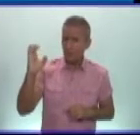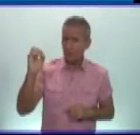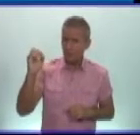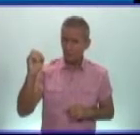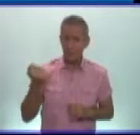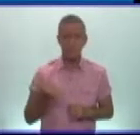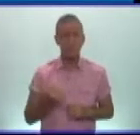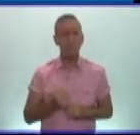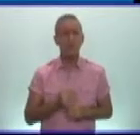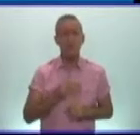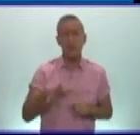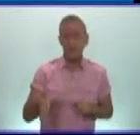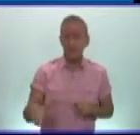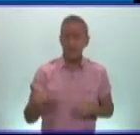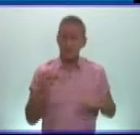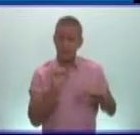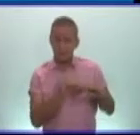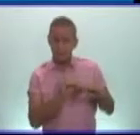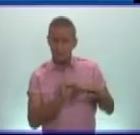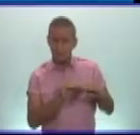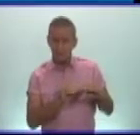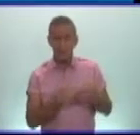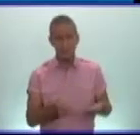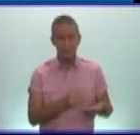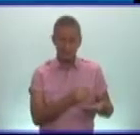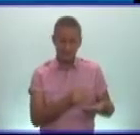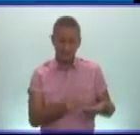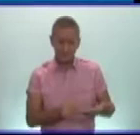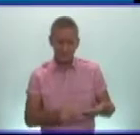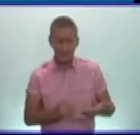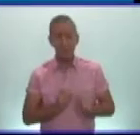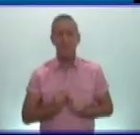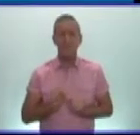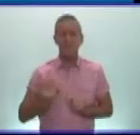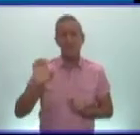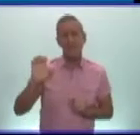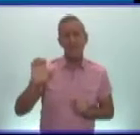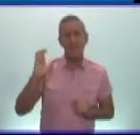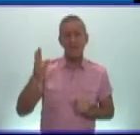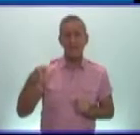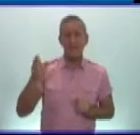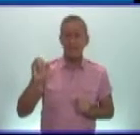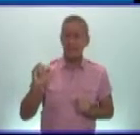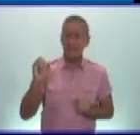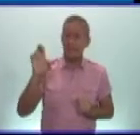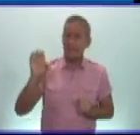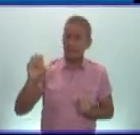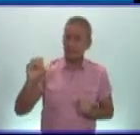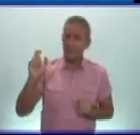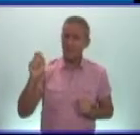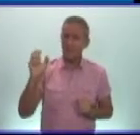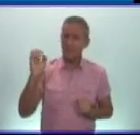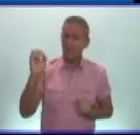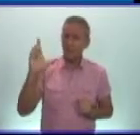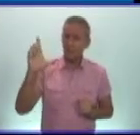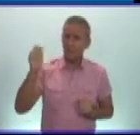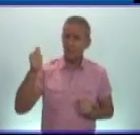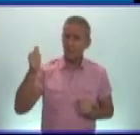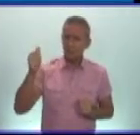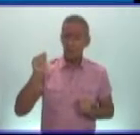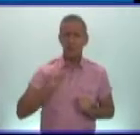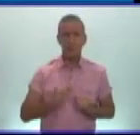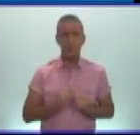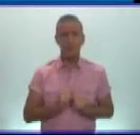el que se recogen colecciones de cartas o epístolas. Fíjense que podemos contar para profundizar sobre la vida y sobre la